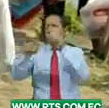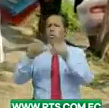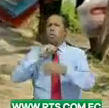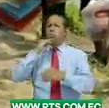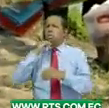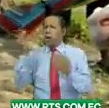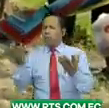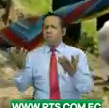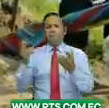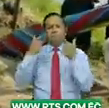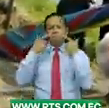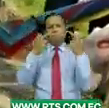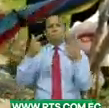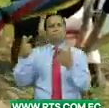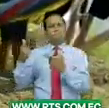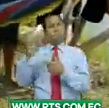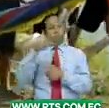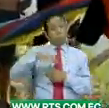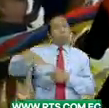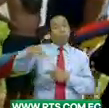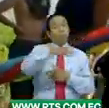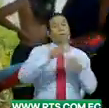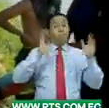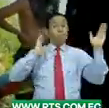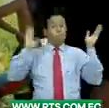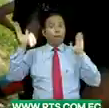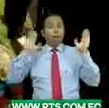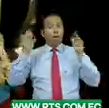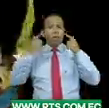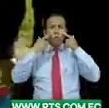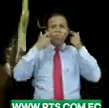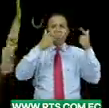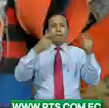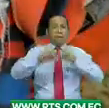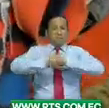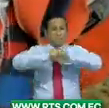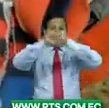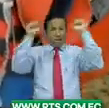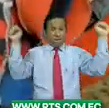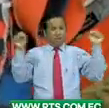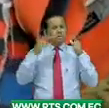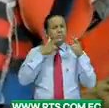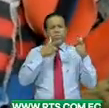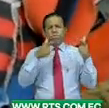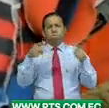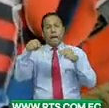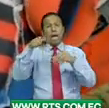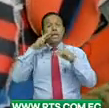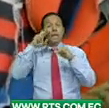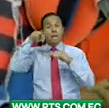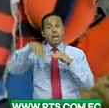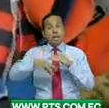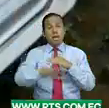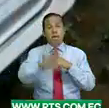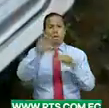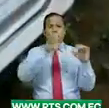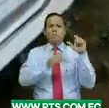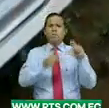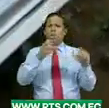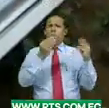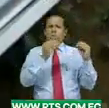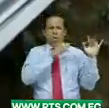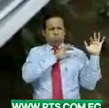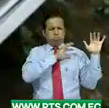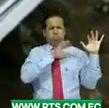En el feriado en Babahoyo, los operativos de control se centraron en el día en alejar a los bañistas del río. Algunos incluso